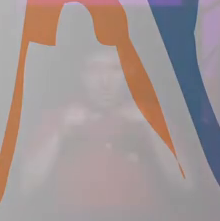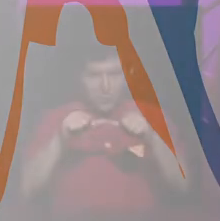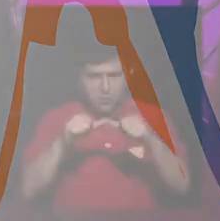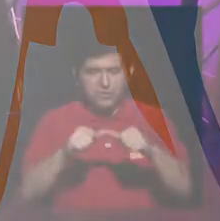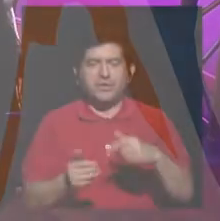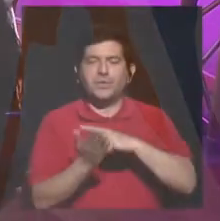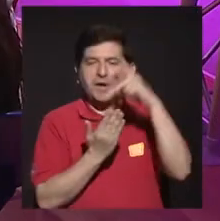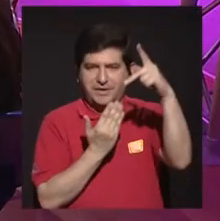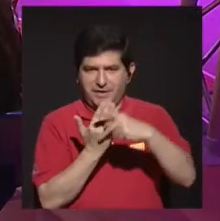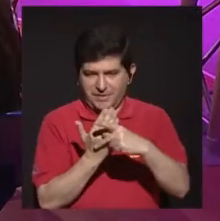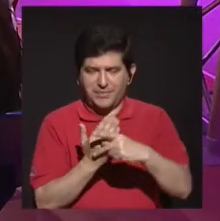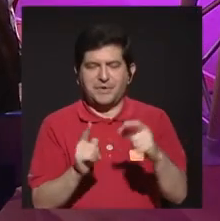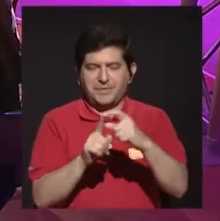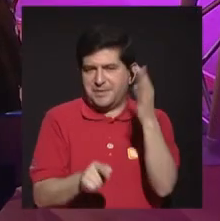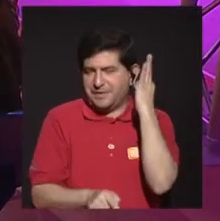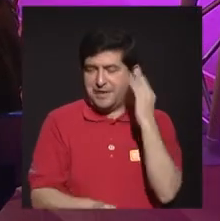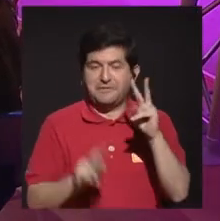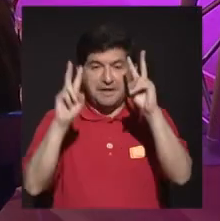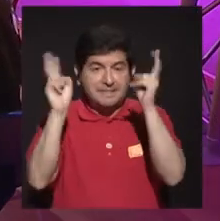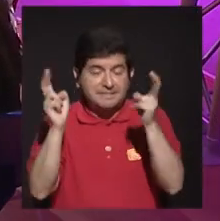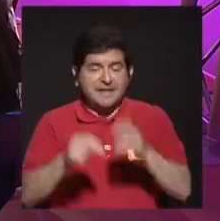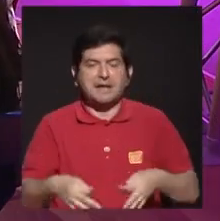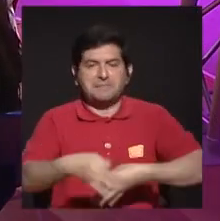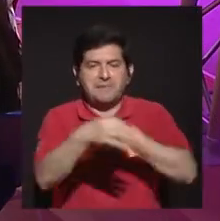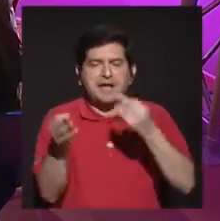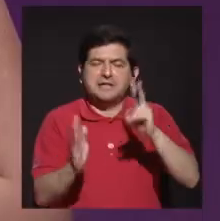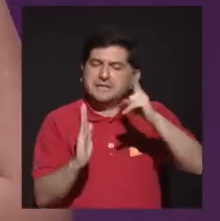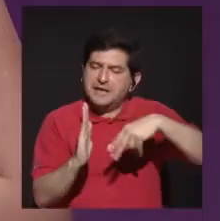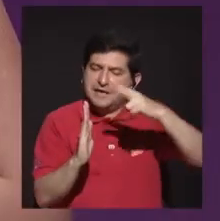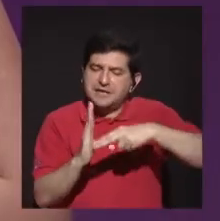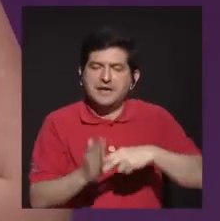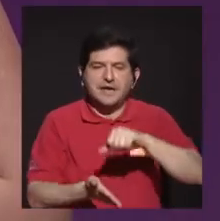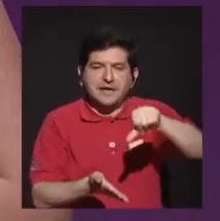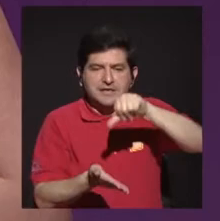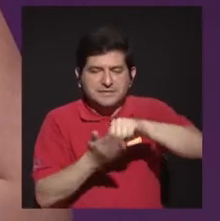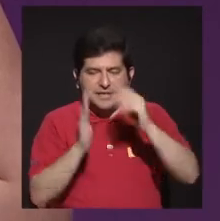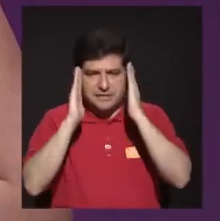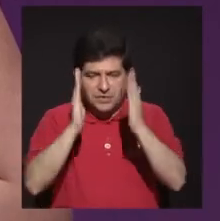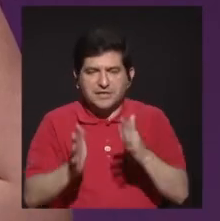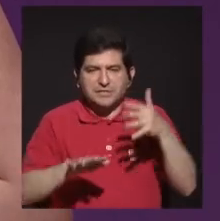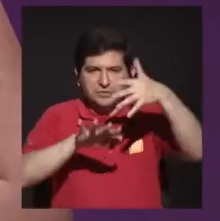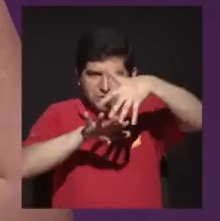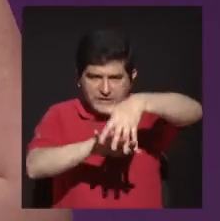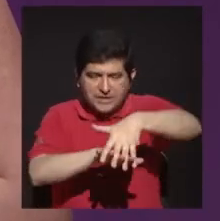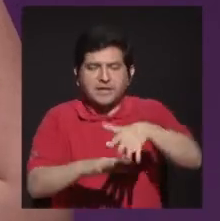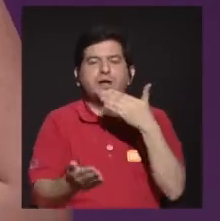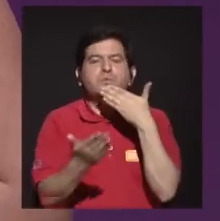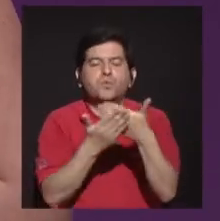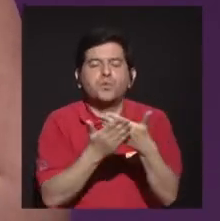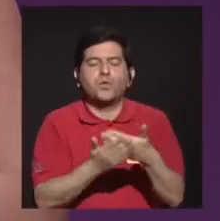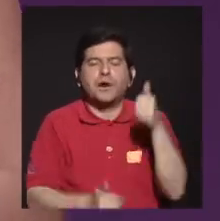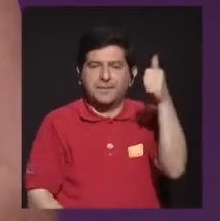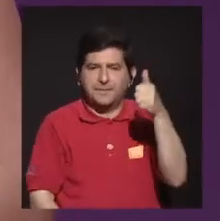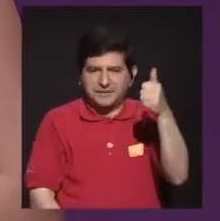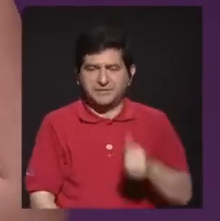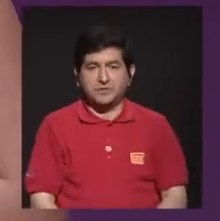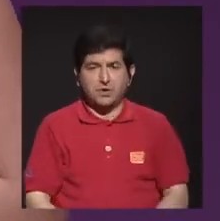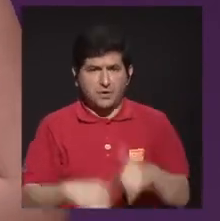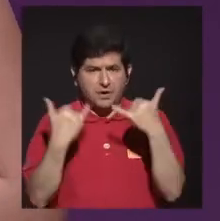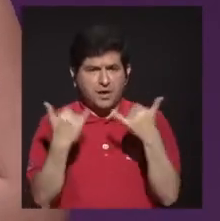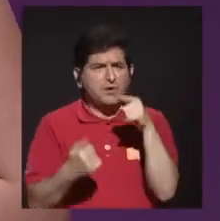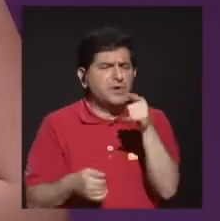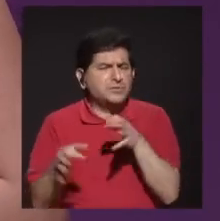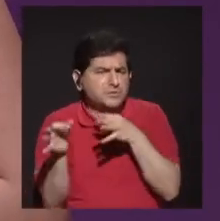Continuamos con el programa, estamos con el tema del taller literario en el Centro de Atención Integral del Buen Pastor. Bien, Jessica, ahora que